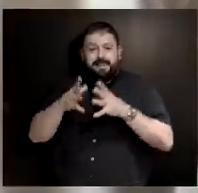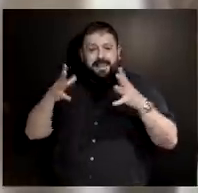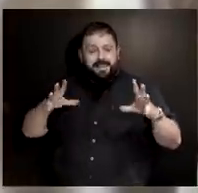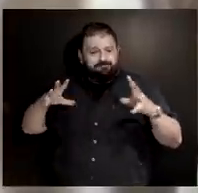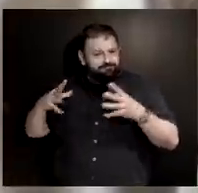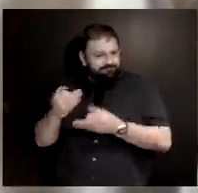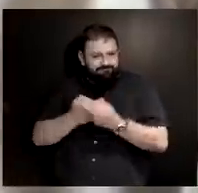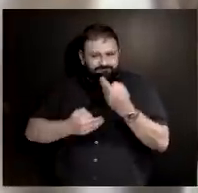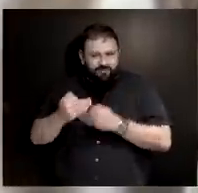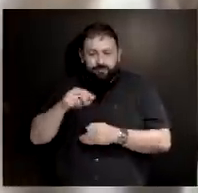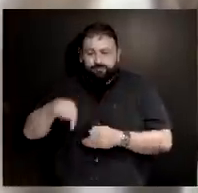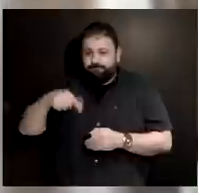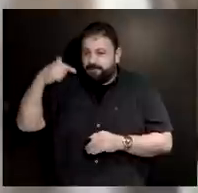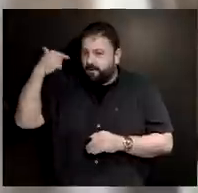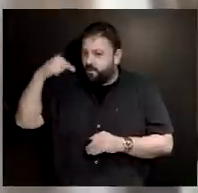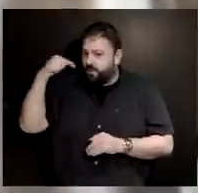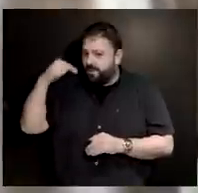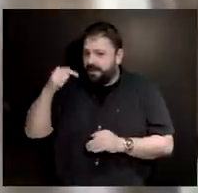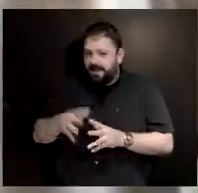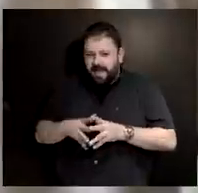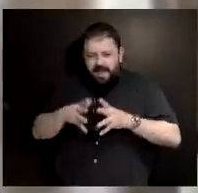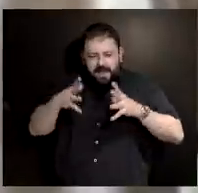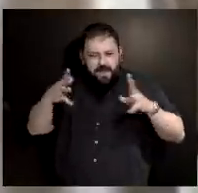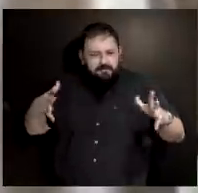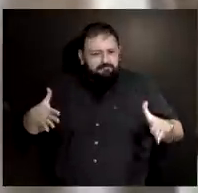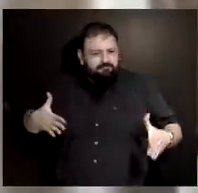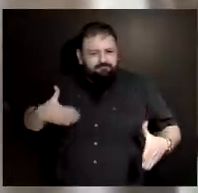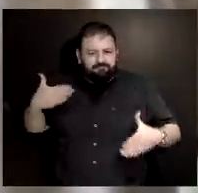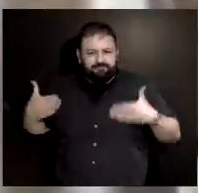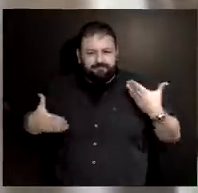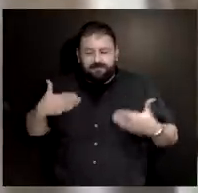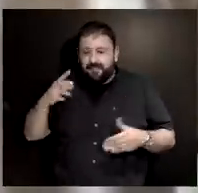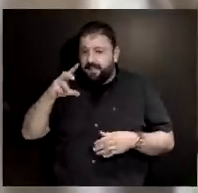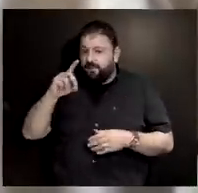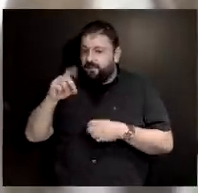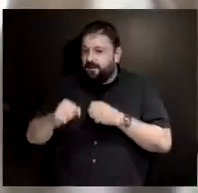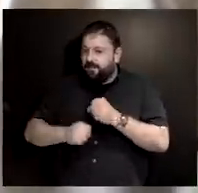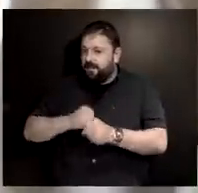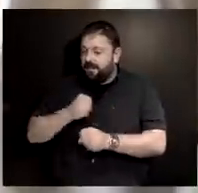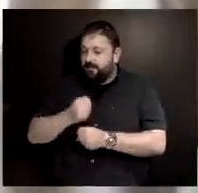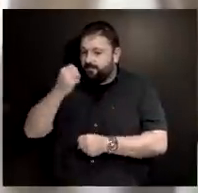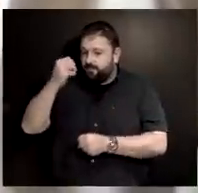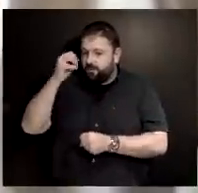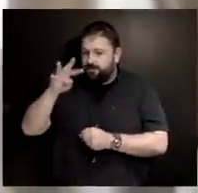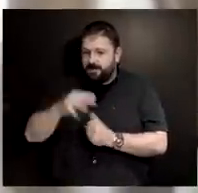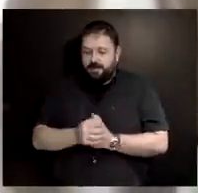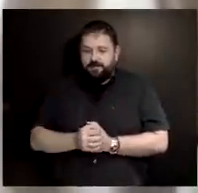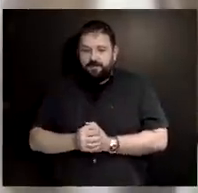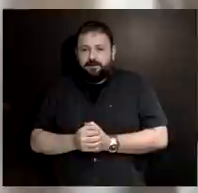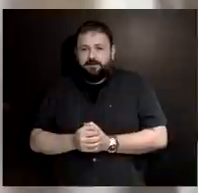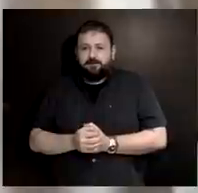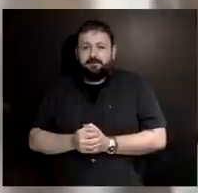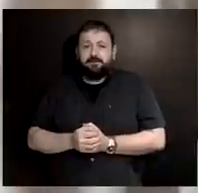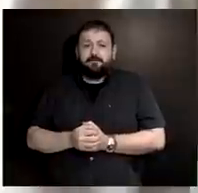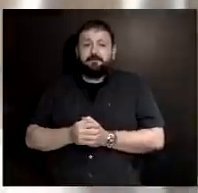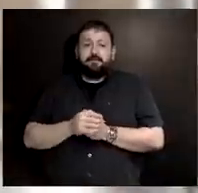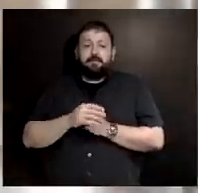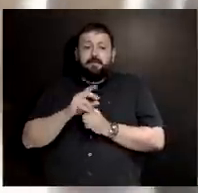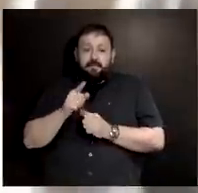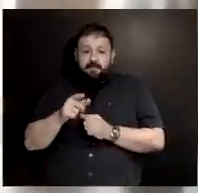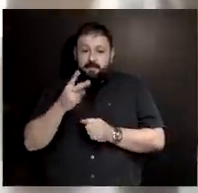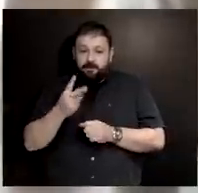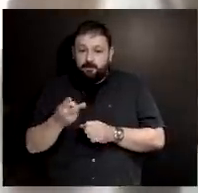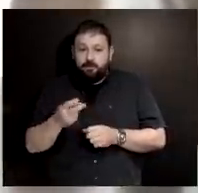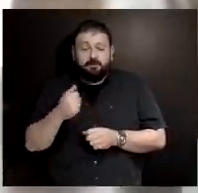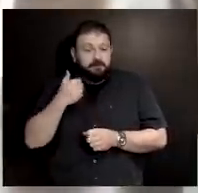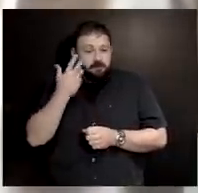Guadalajara para hacer el gran, gran festejo de los 30 años de Omnilife. Entonces, pues dos días, la verdad es que queremos